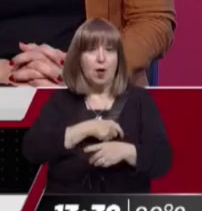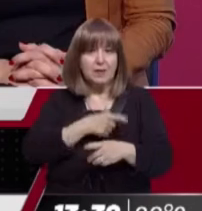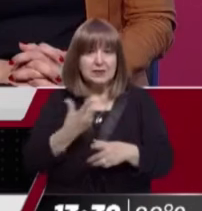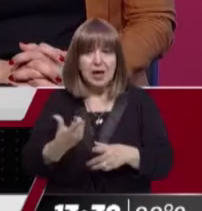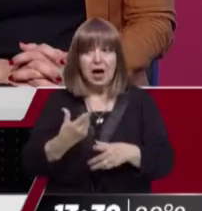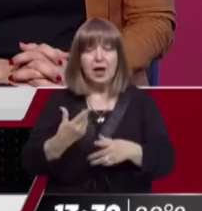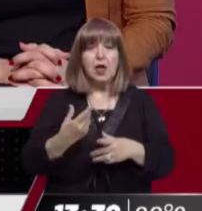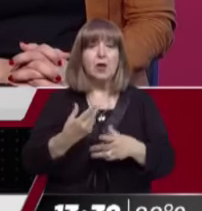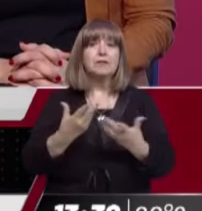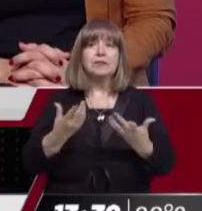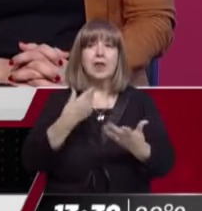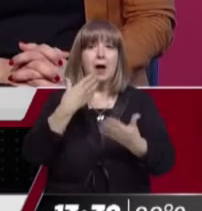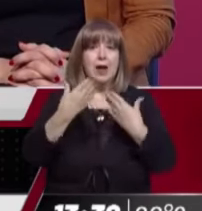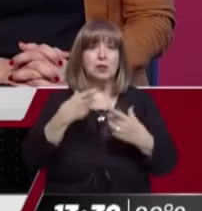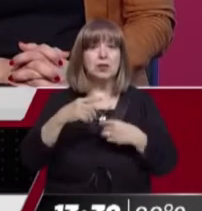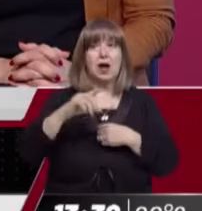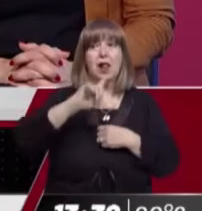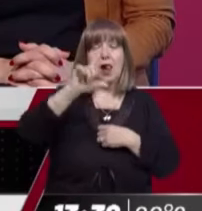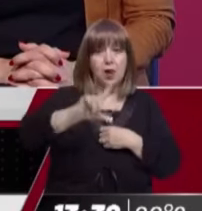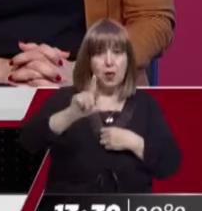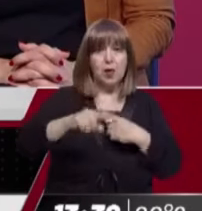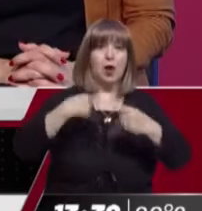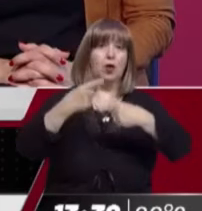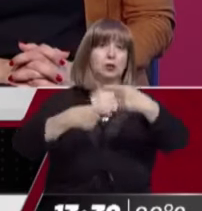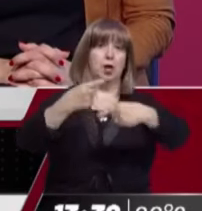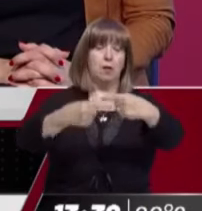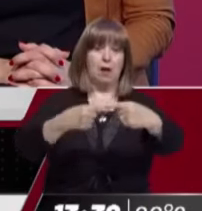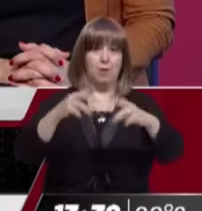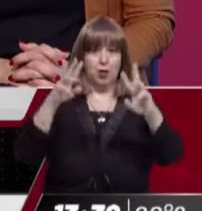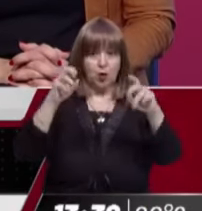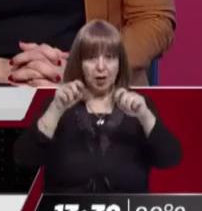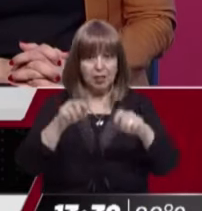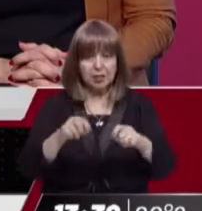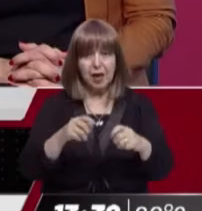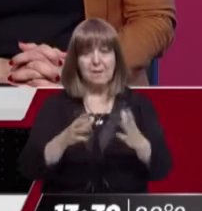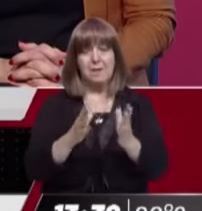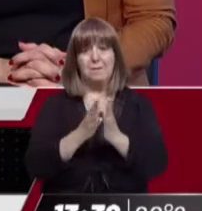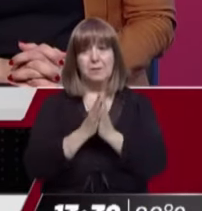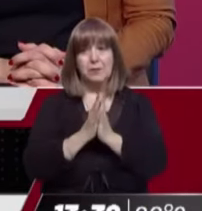lo seguimos el lunes para darle a la gente de todo el Valle de Uco más detalles de estos